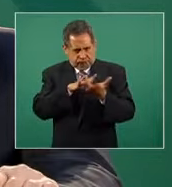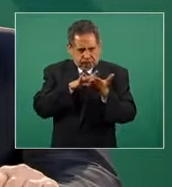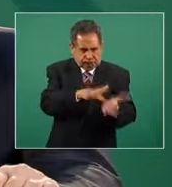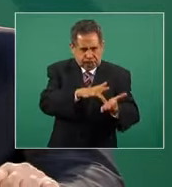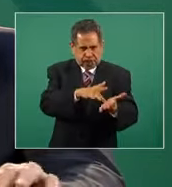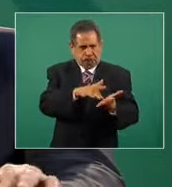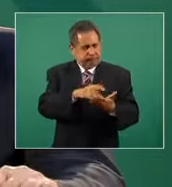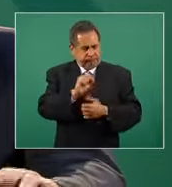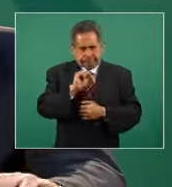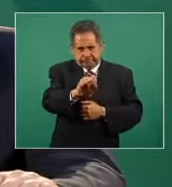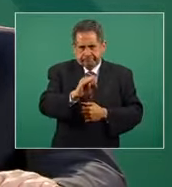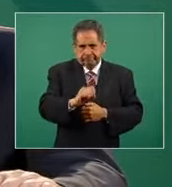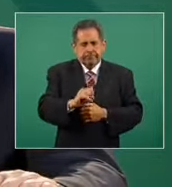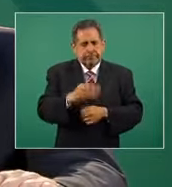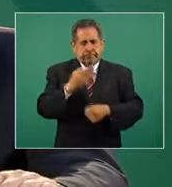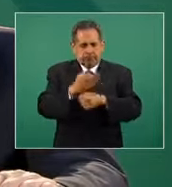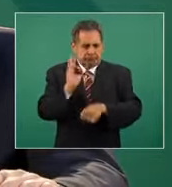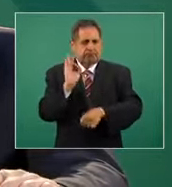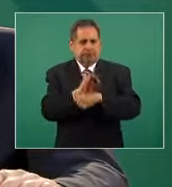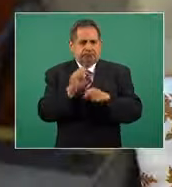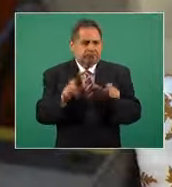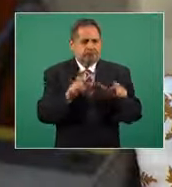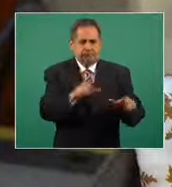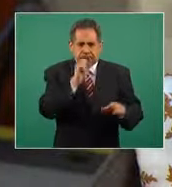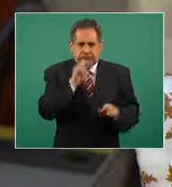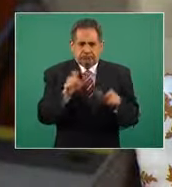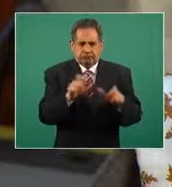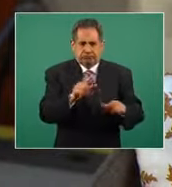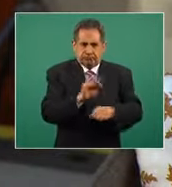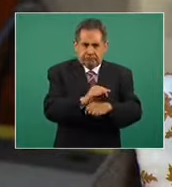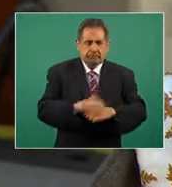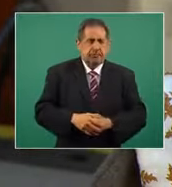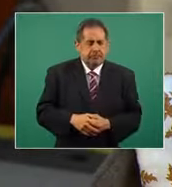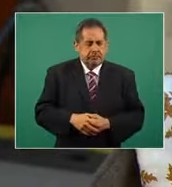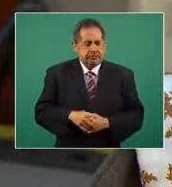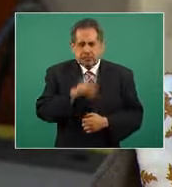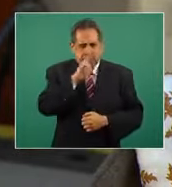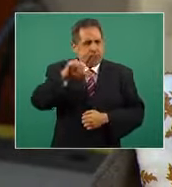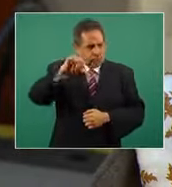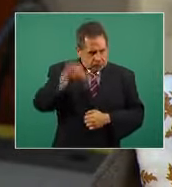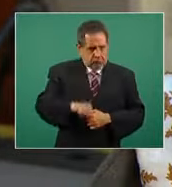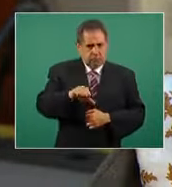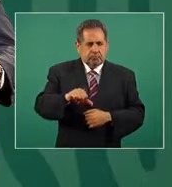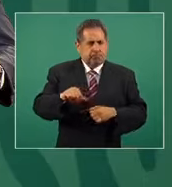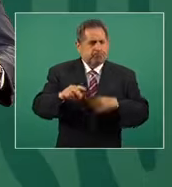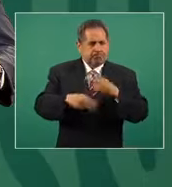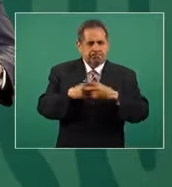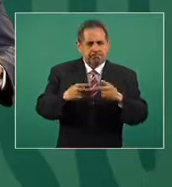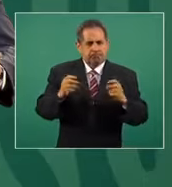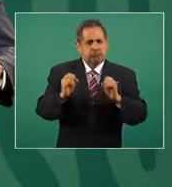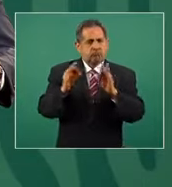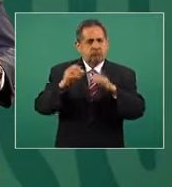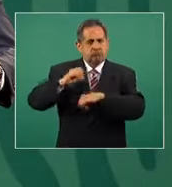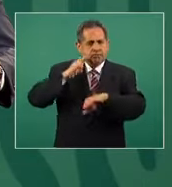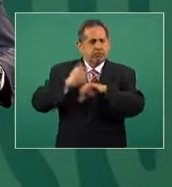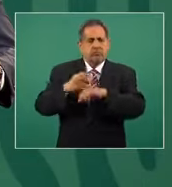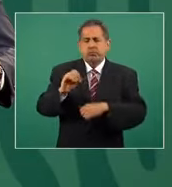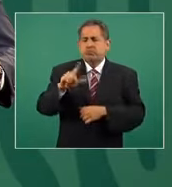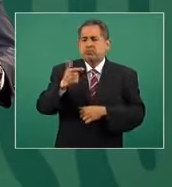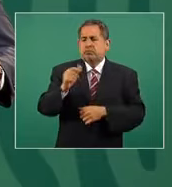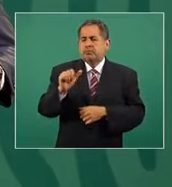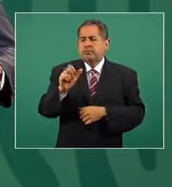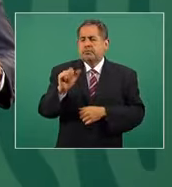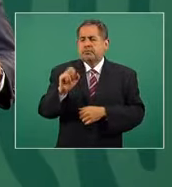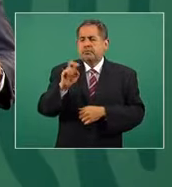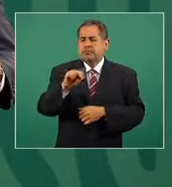apoyo y nuestra protección. Sí, te va a atender ahora la licenciada